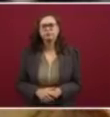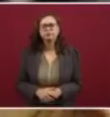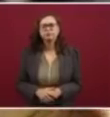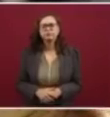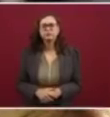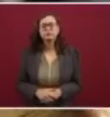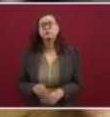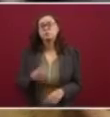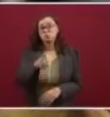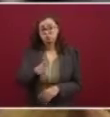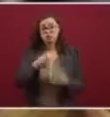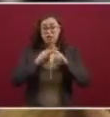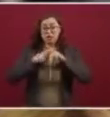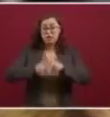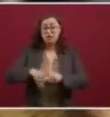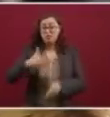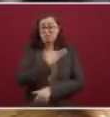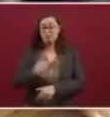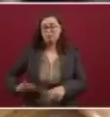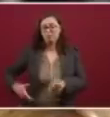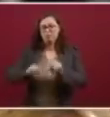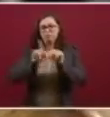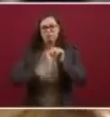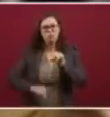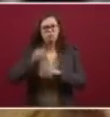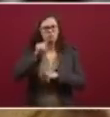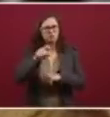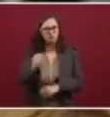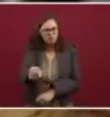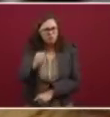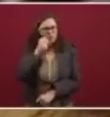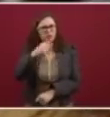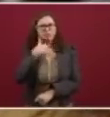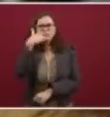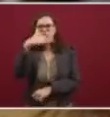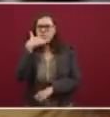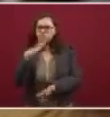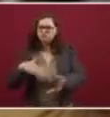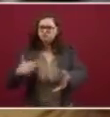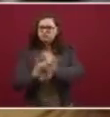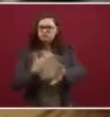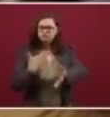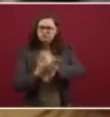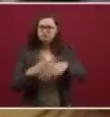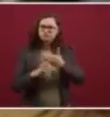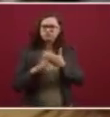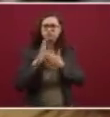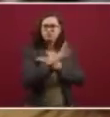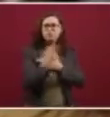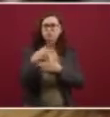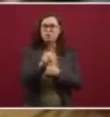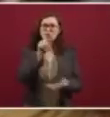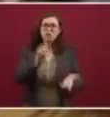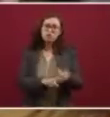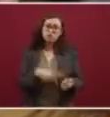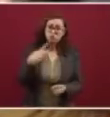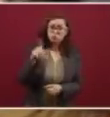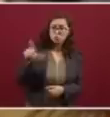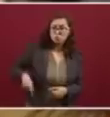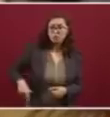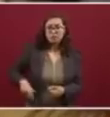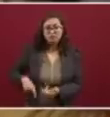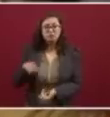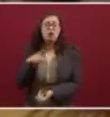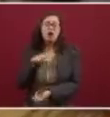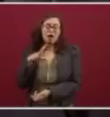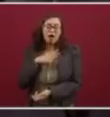combatiente de la corrupción, pero también sigue el nepotismo operando en su gobierno. Le pongo un